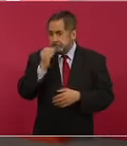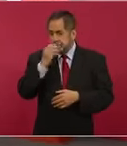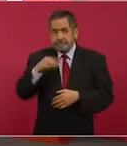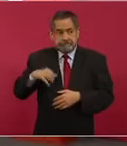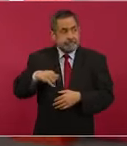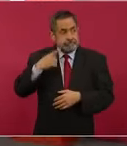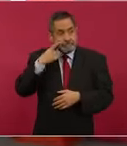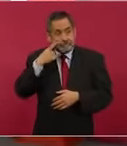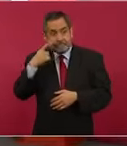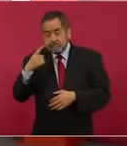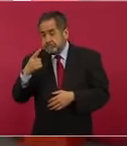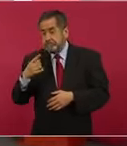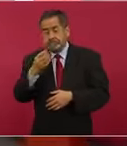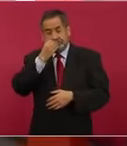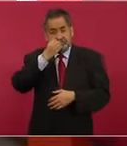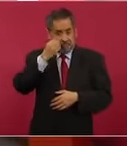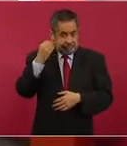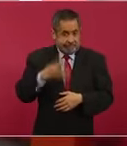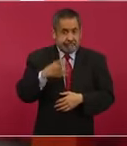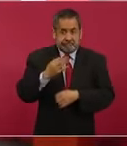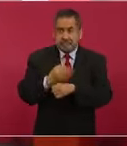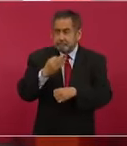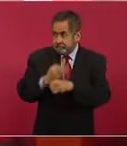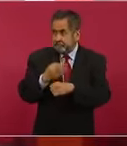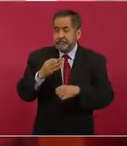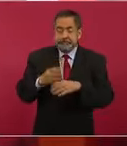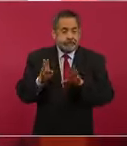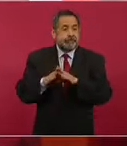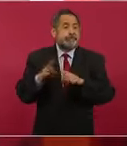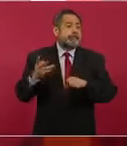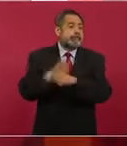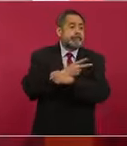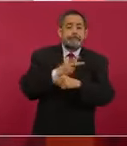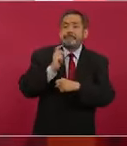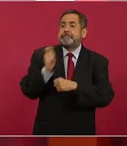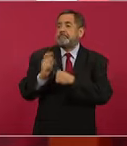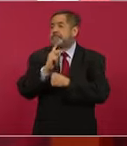interesantes en la vida pública del país.